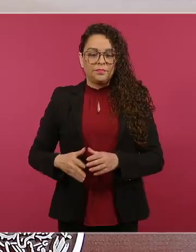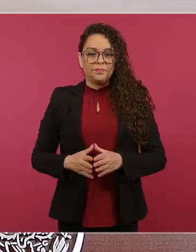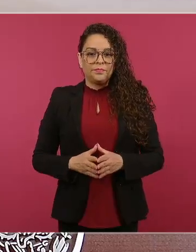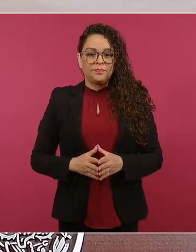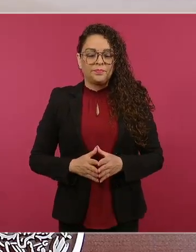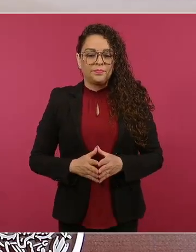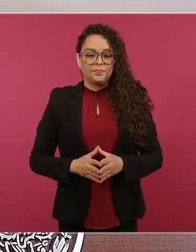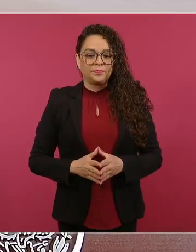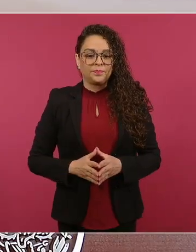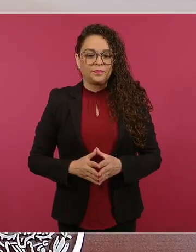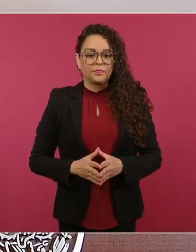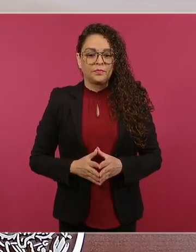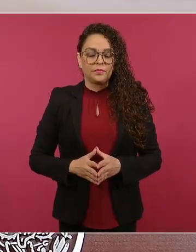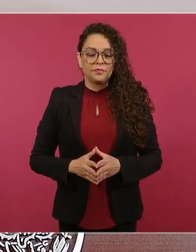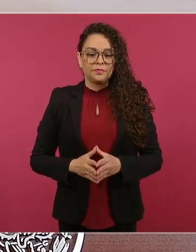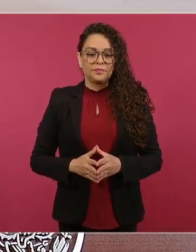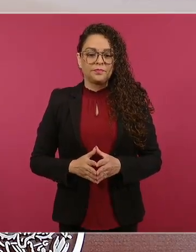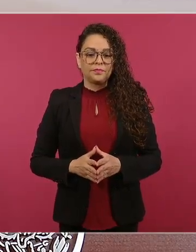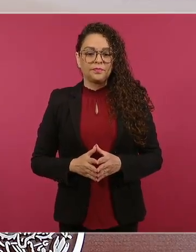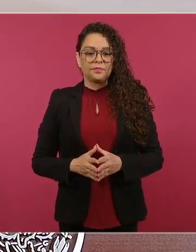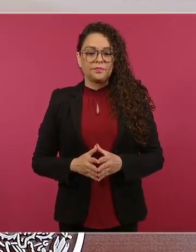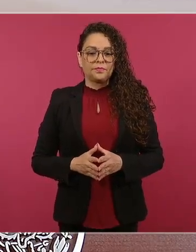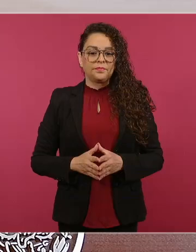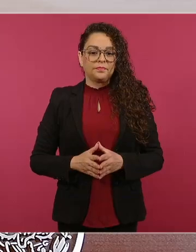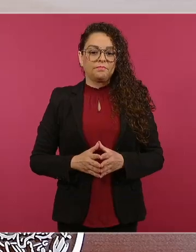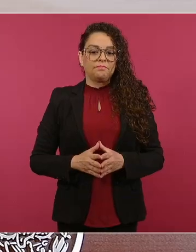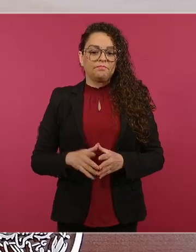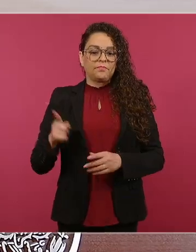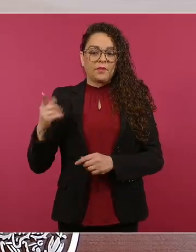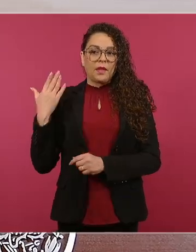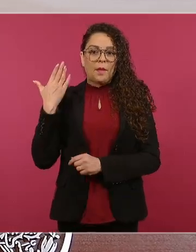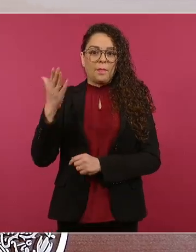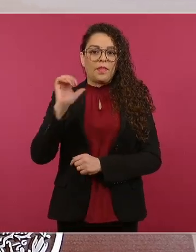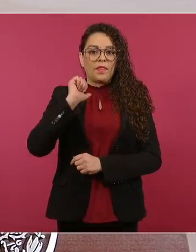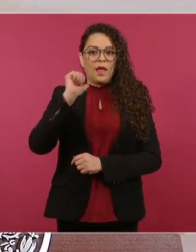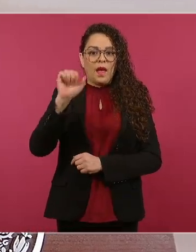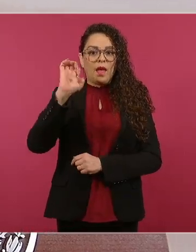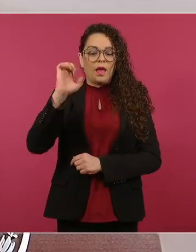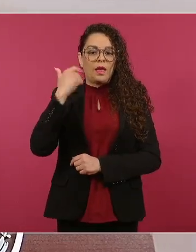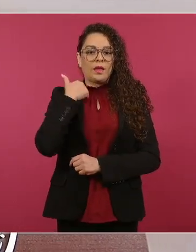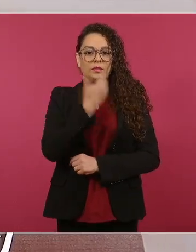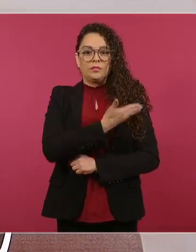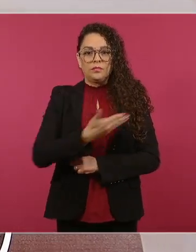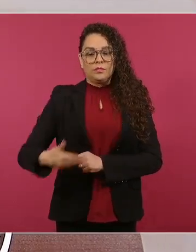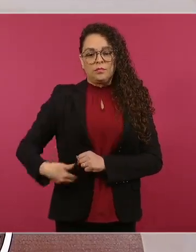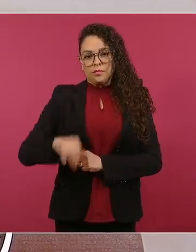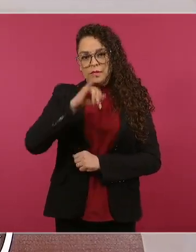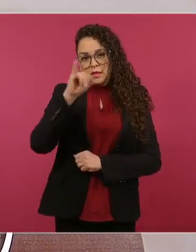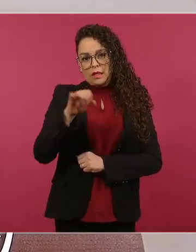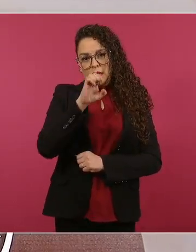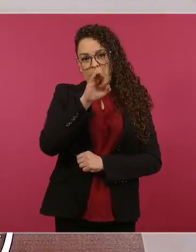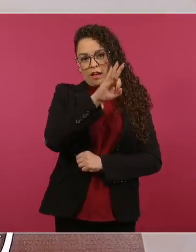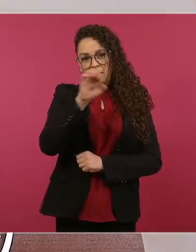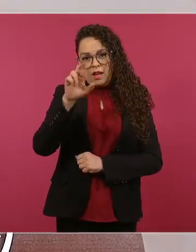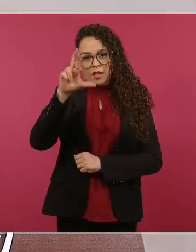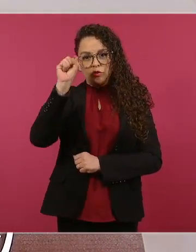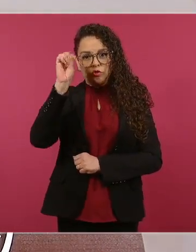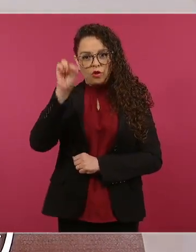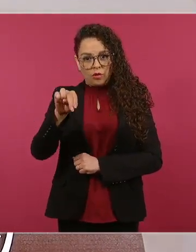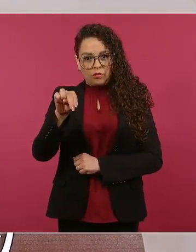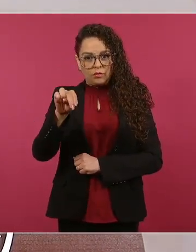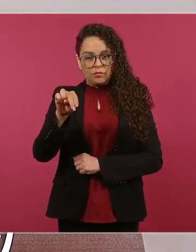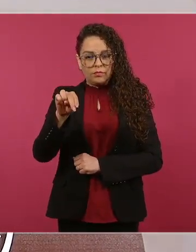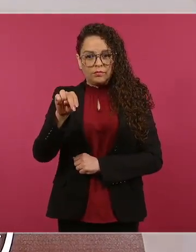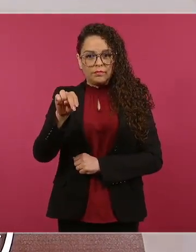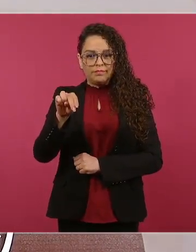le pide al presidente, expresidente Jefferson, un consejo